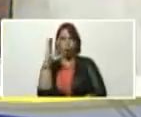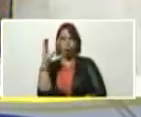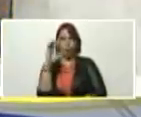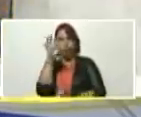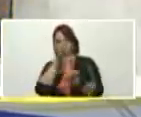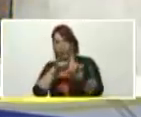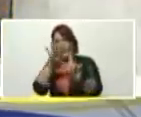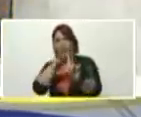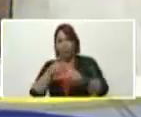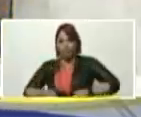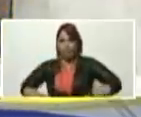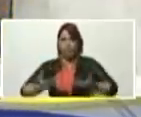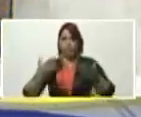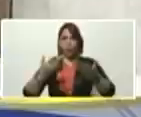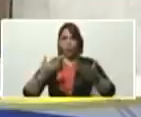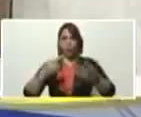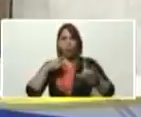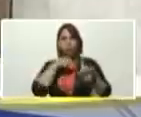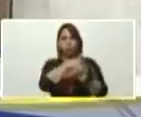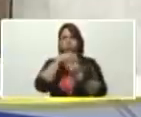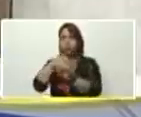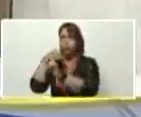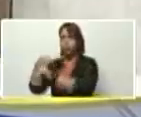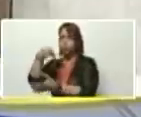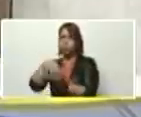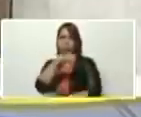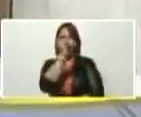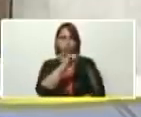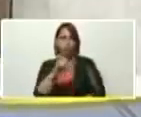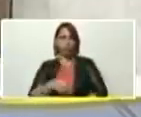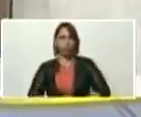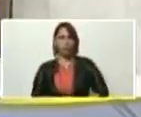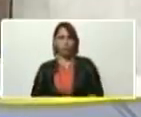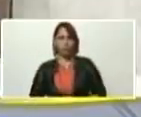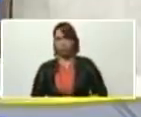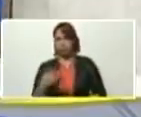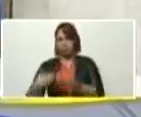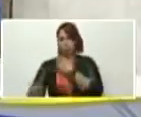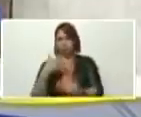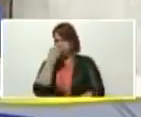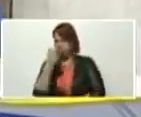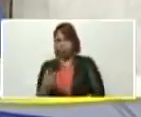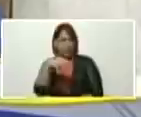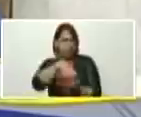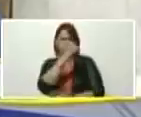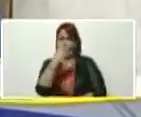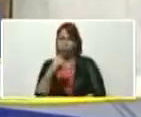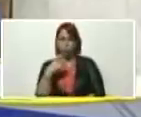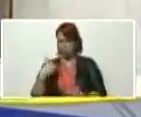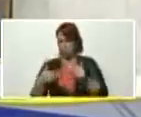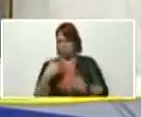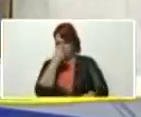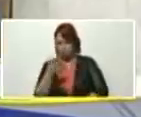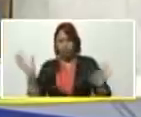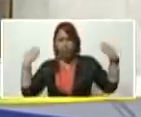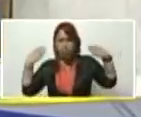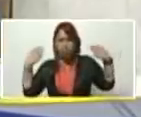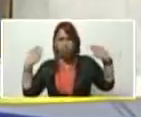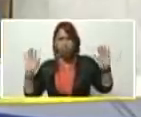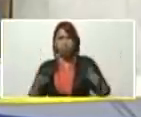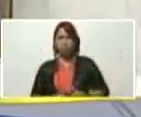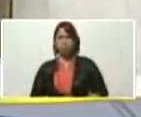lanzan a tratar de dañar en el Zulia, hacer daño, haga daño en el Zulia, aunque sea en el Zulia, haga daño, Fede